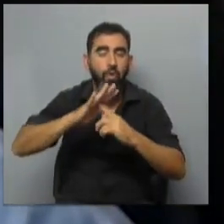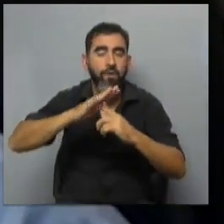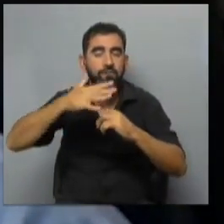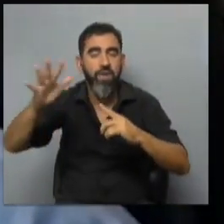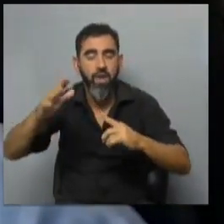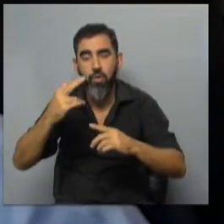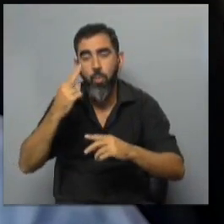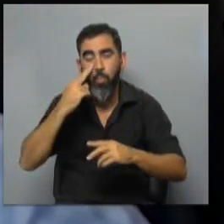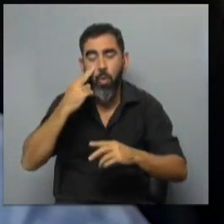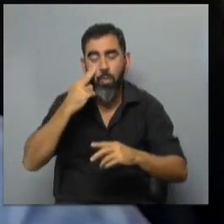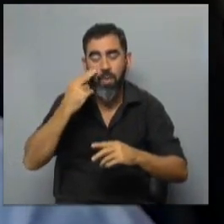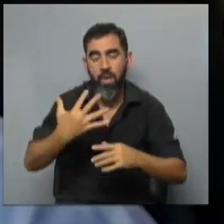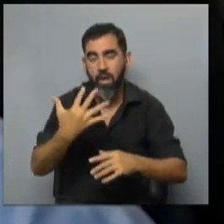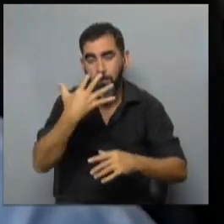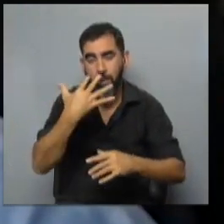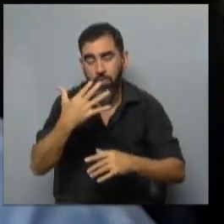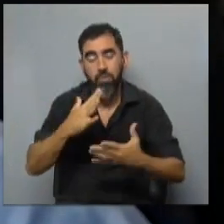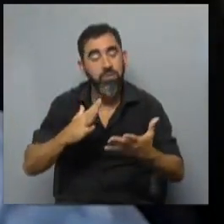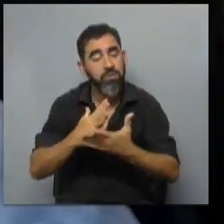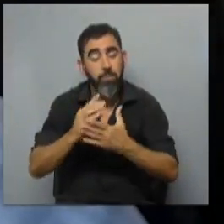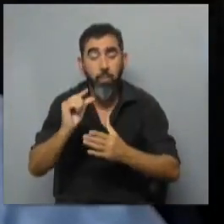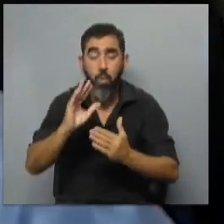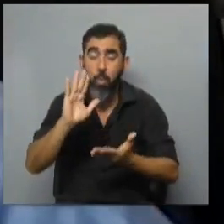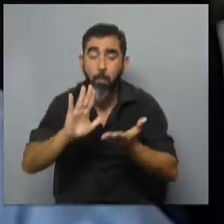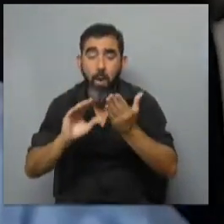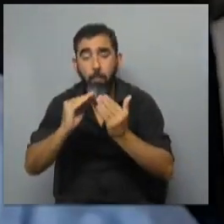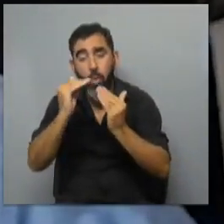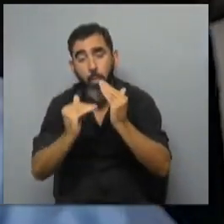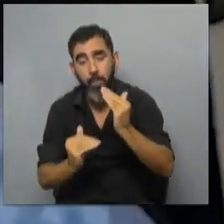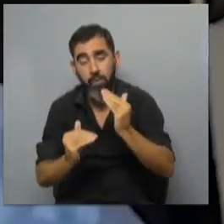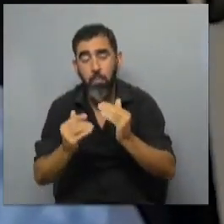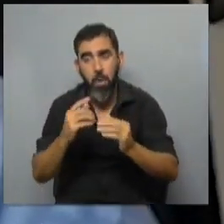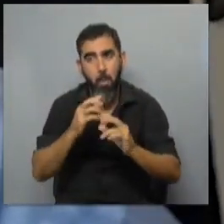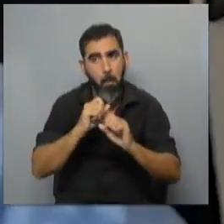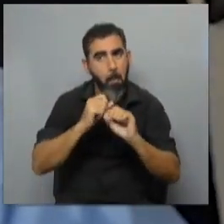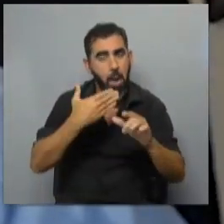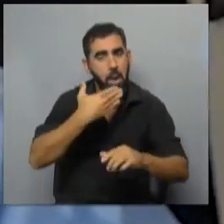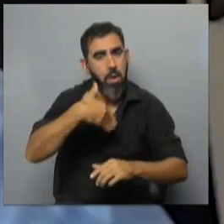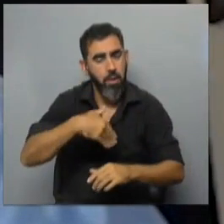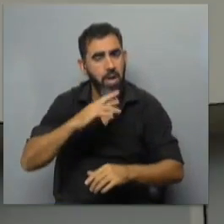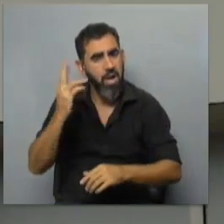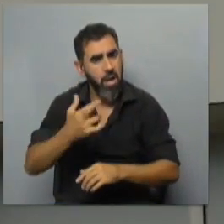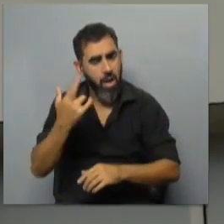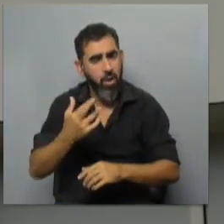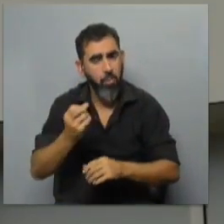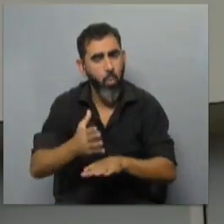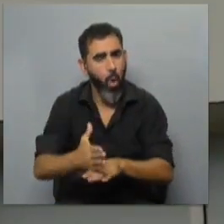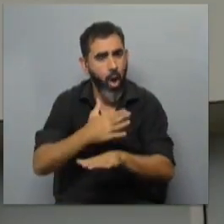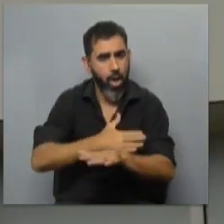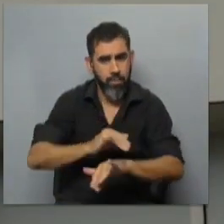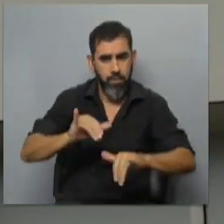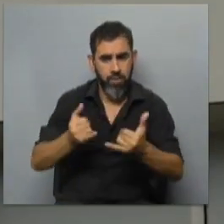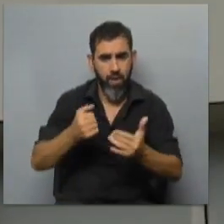y las infección respiratoria siempre aumentos y descensos y nos llama la atención la precocidad porque estábamos a